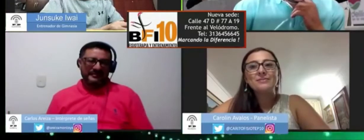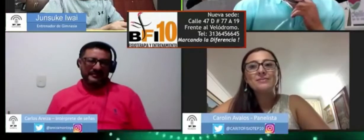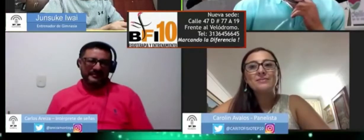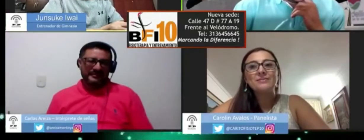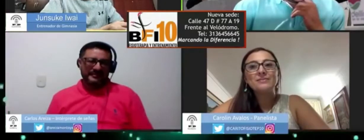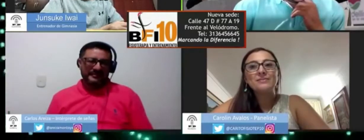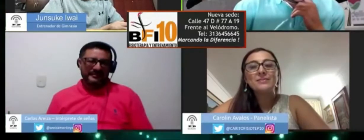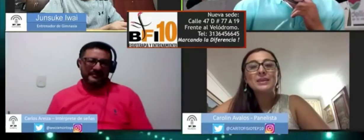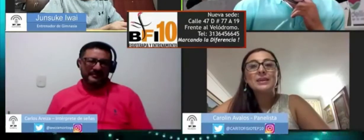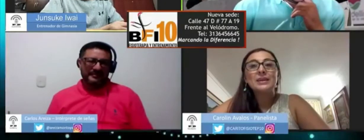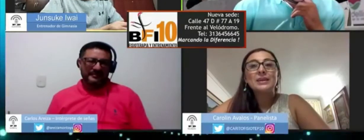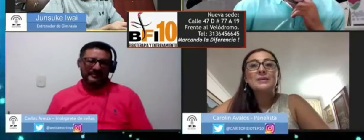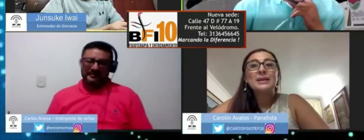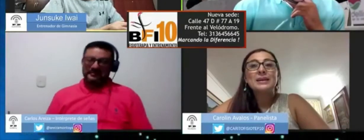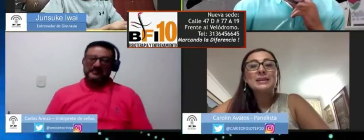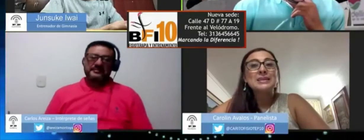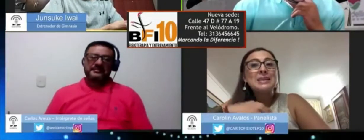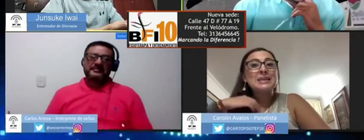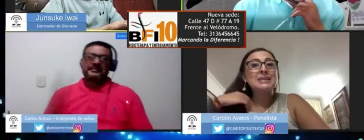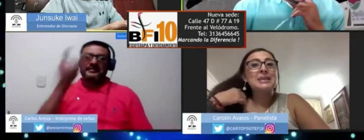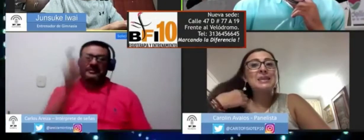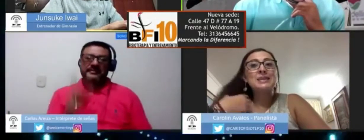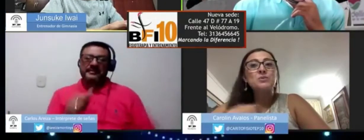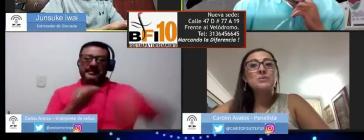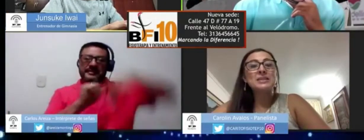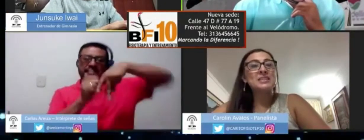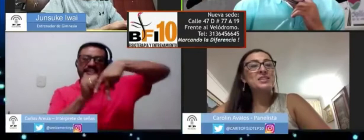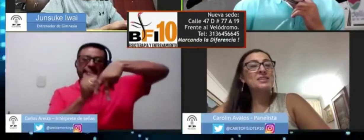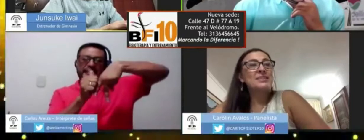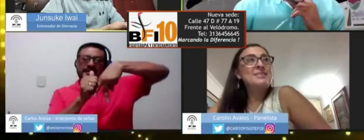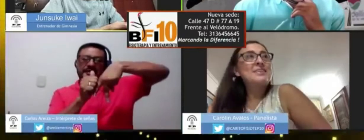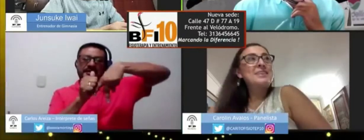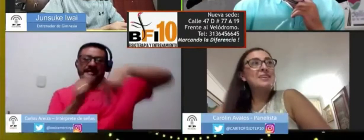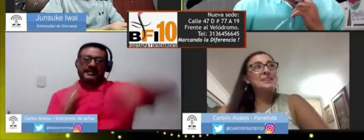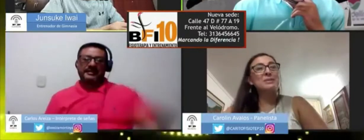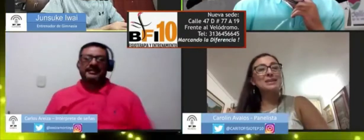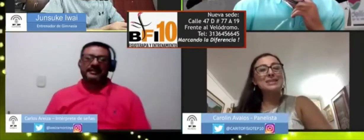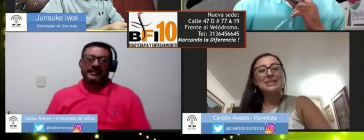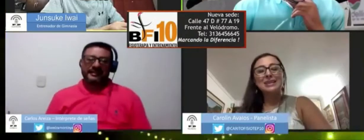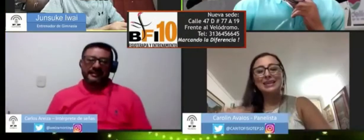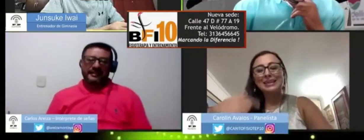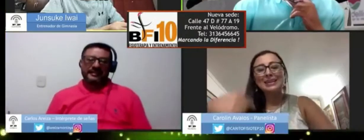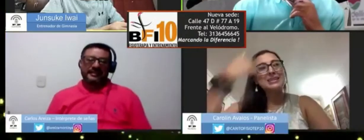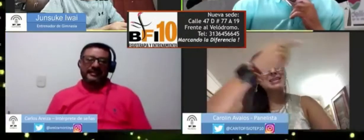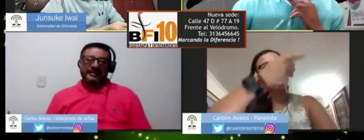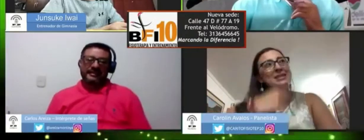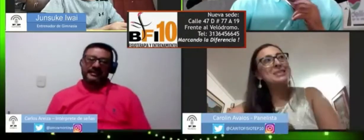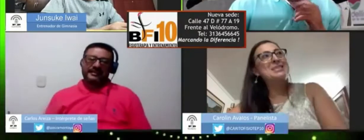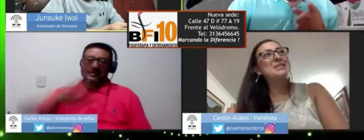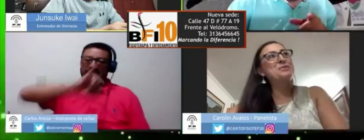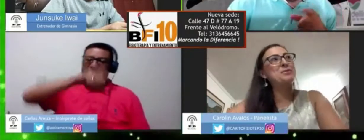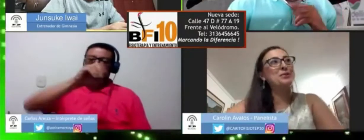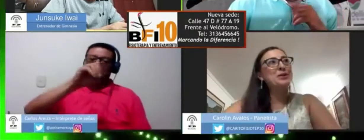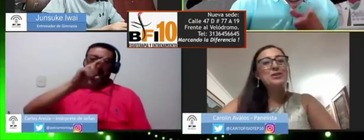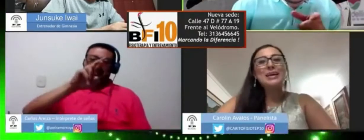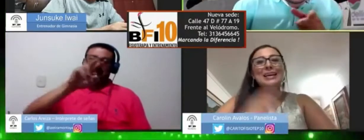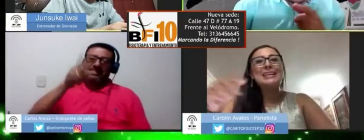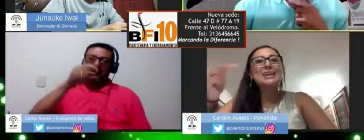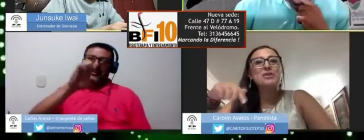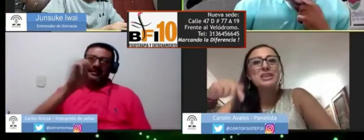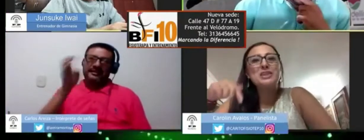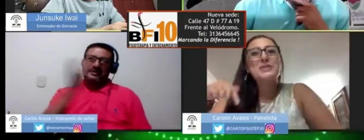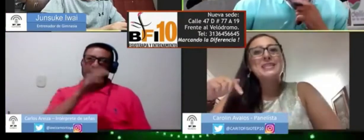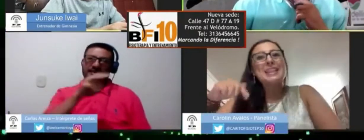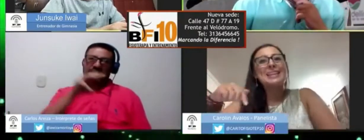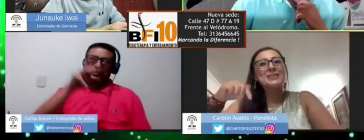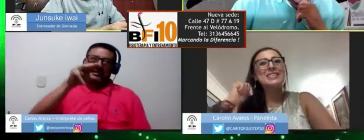Muy bueno. Él dice que él es su manager. Andrés Martínez dice que él es el manager. Él le